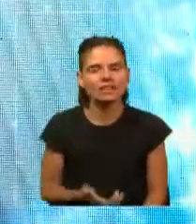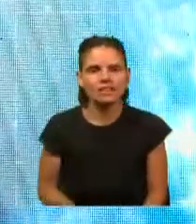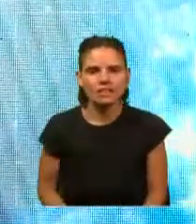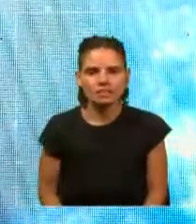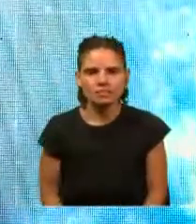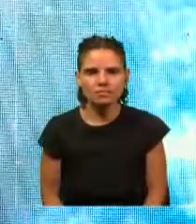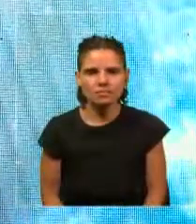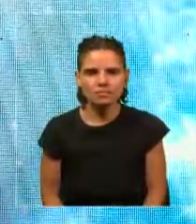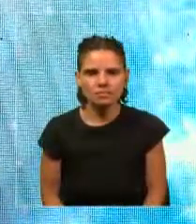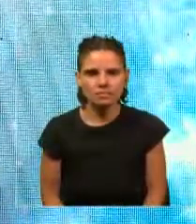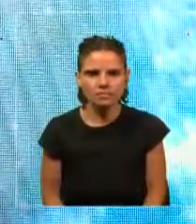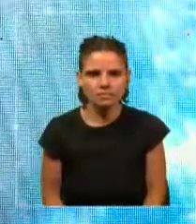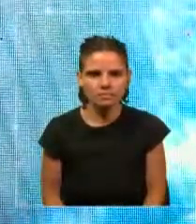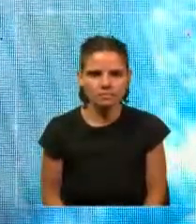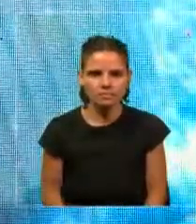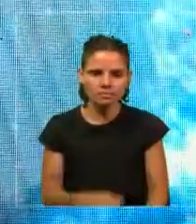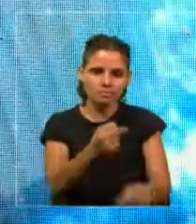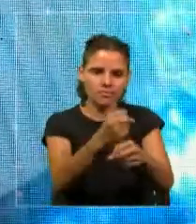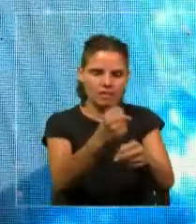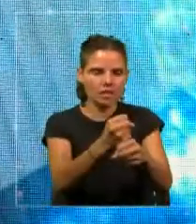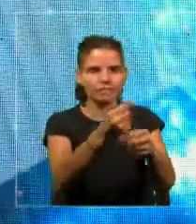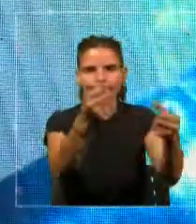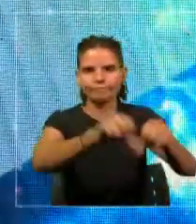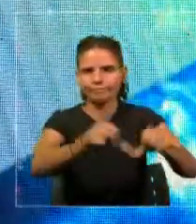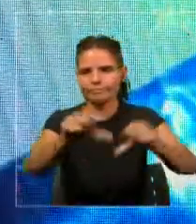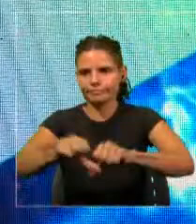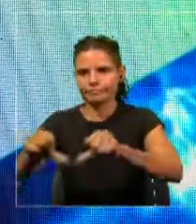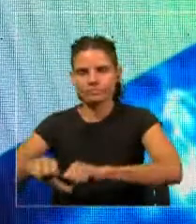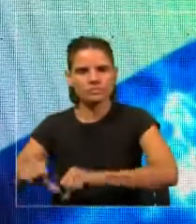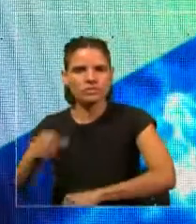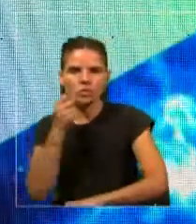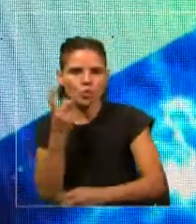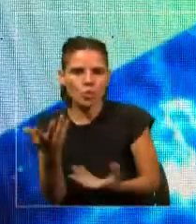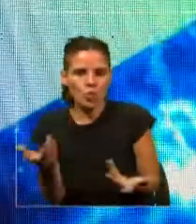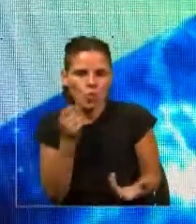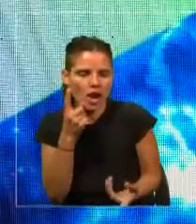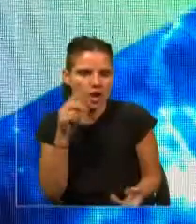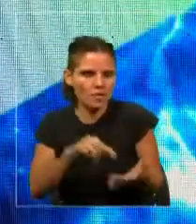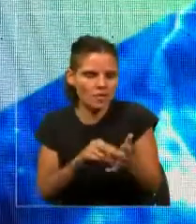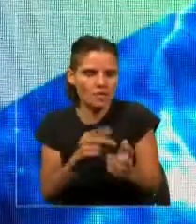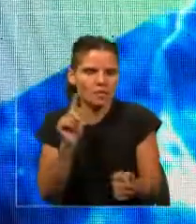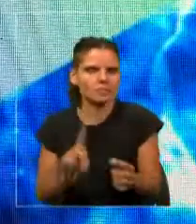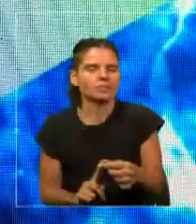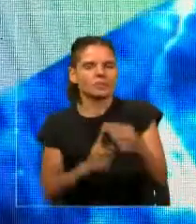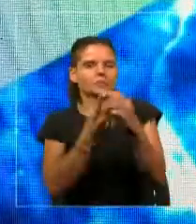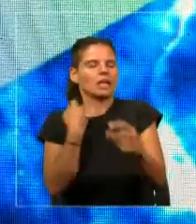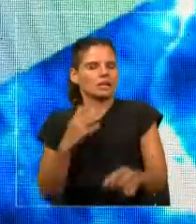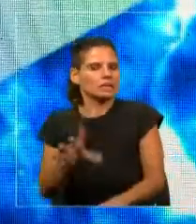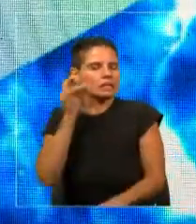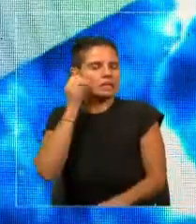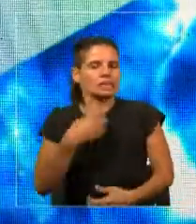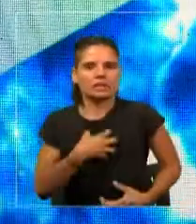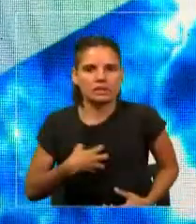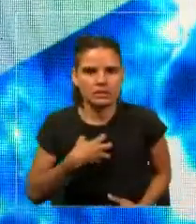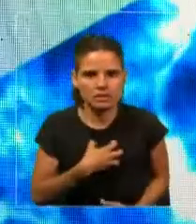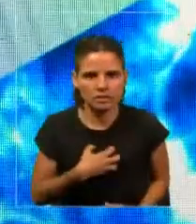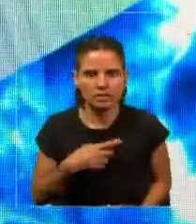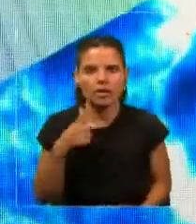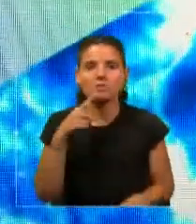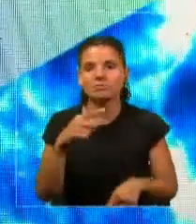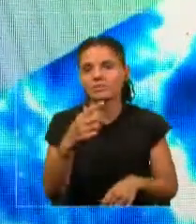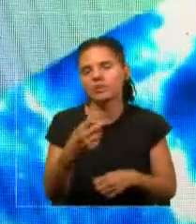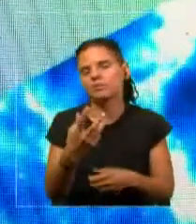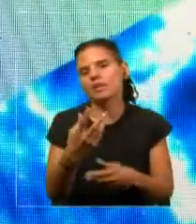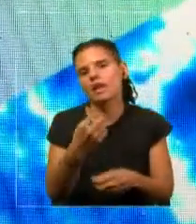sobre la destrucción de empleo, ¿no es cierto? Empleos que, al contrario de la robotización en las empresas al final de los años 1970,